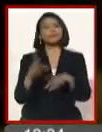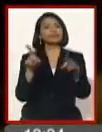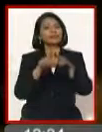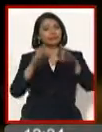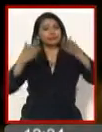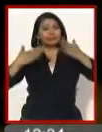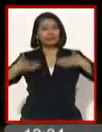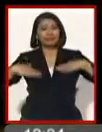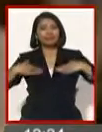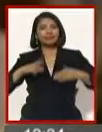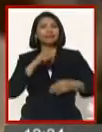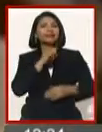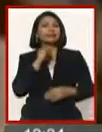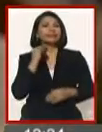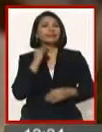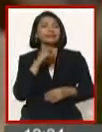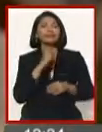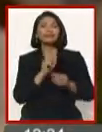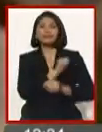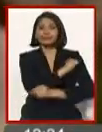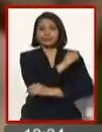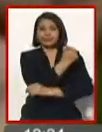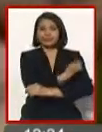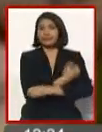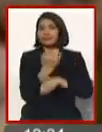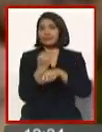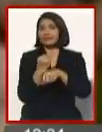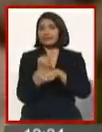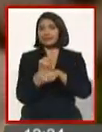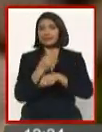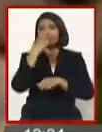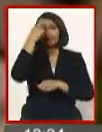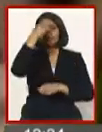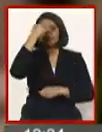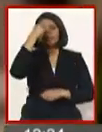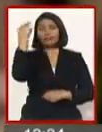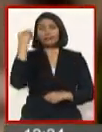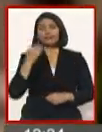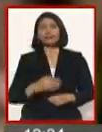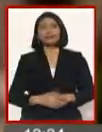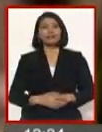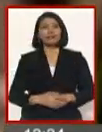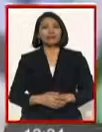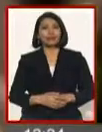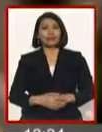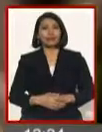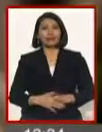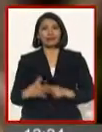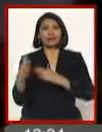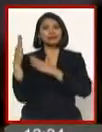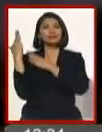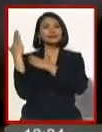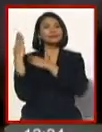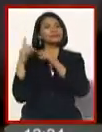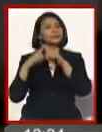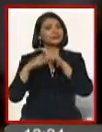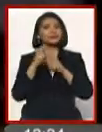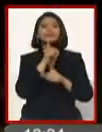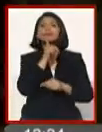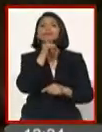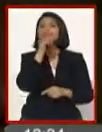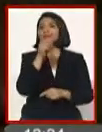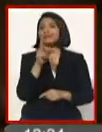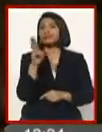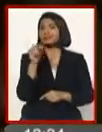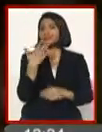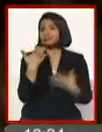misma indumentaria de los sacerdotes y autoridades eclesiales de la Iglesia Católica del Arzobispado en Santa Cruz. Ellos aseguran